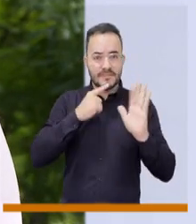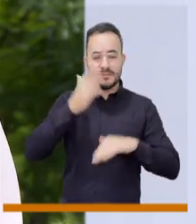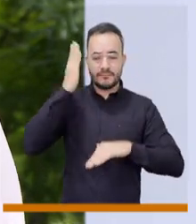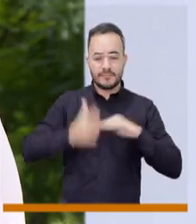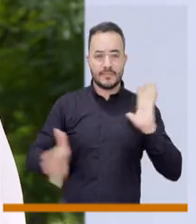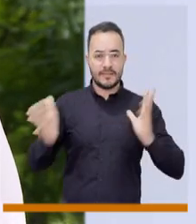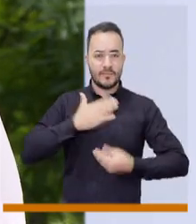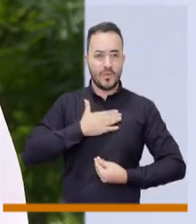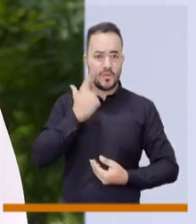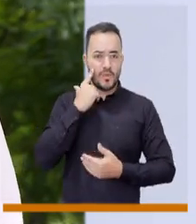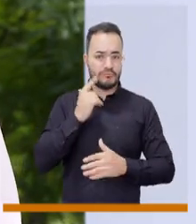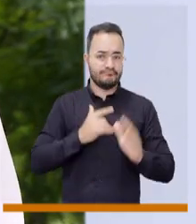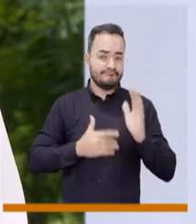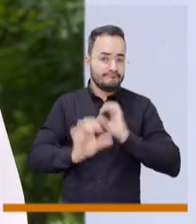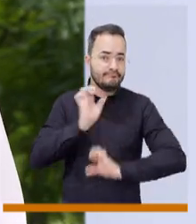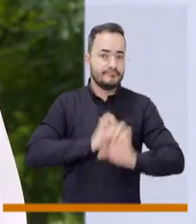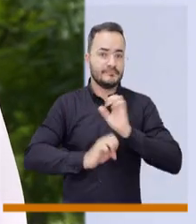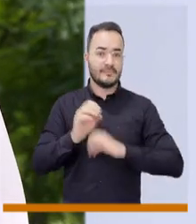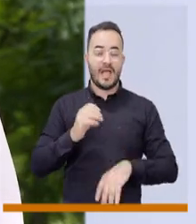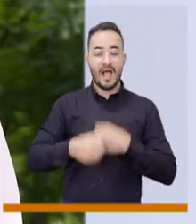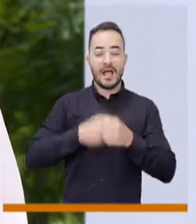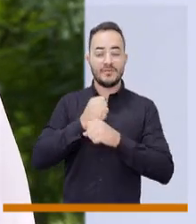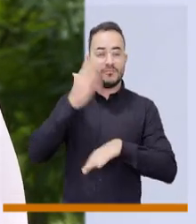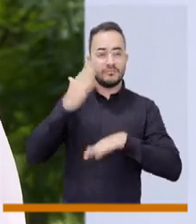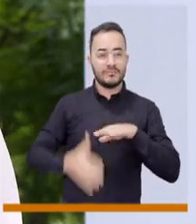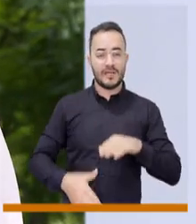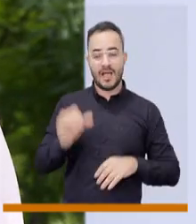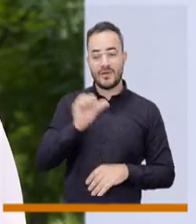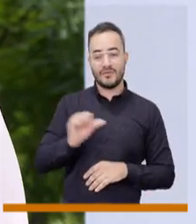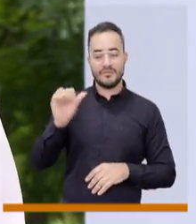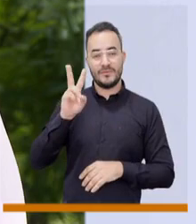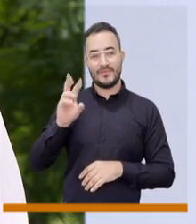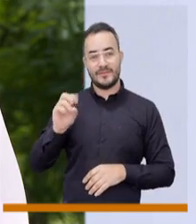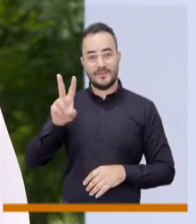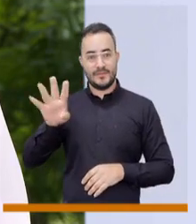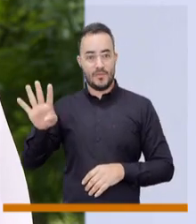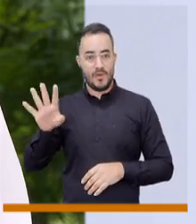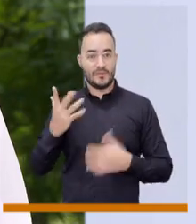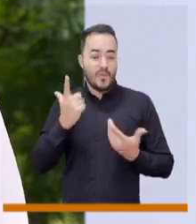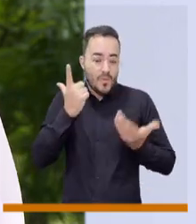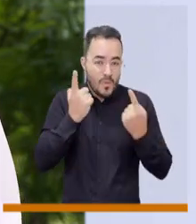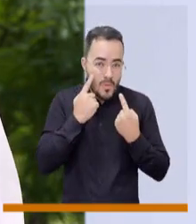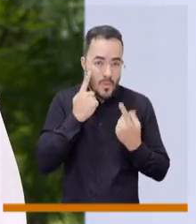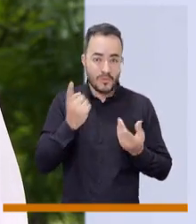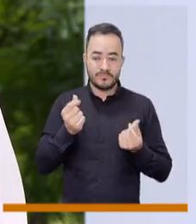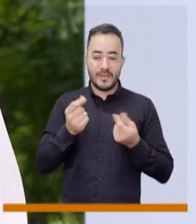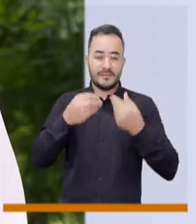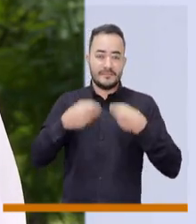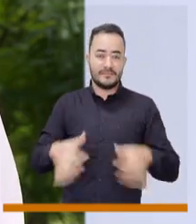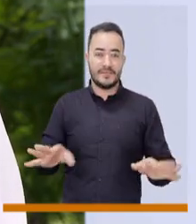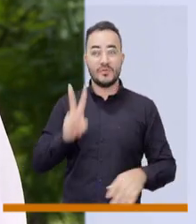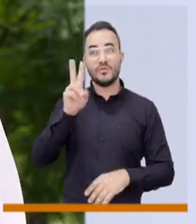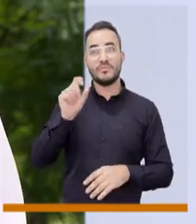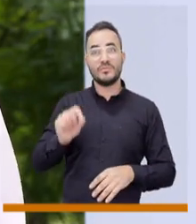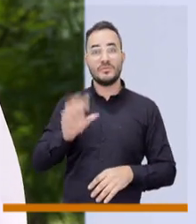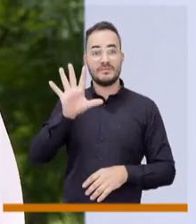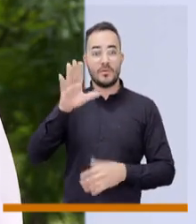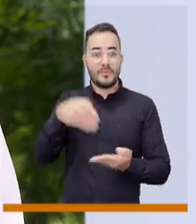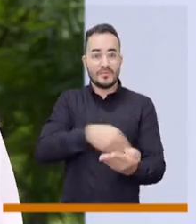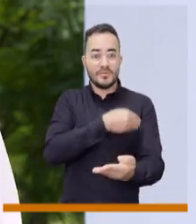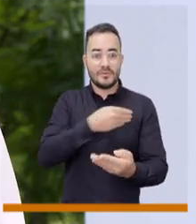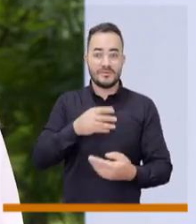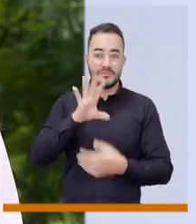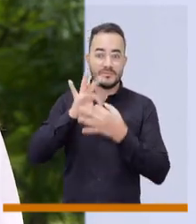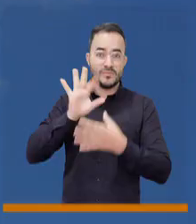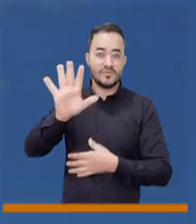protección al patrimonio público, que se vence en agosto del 2024, y que así no perdiéramos nosotros el valor de 2.5